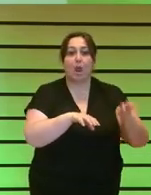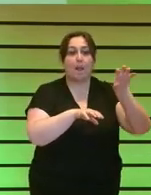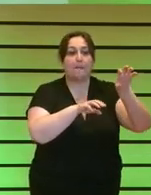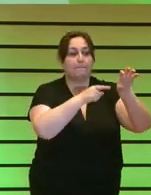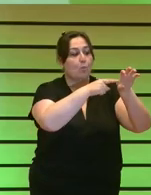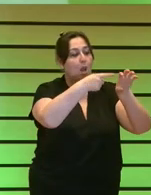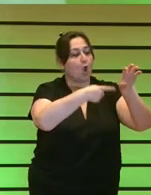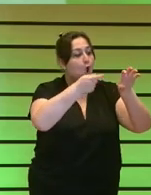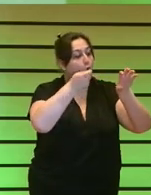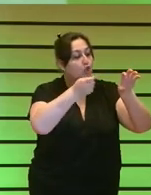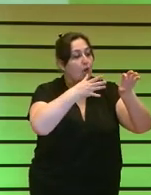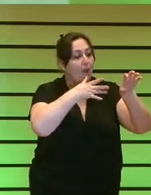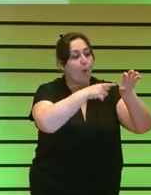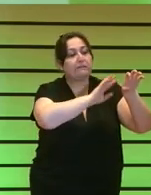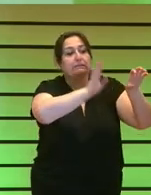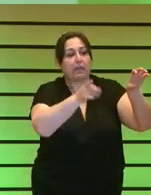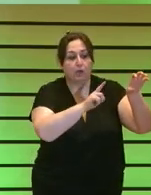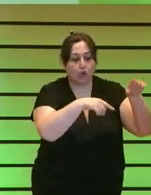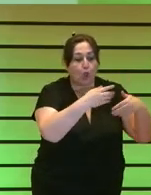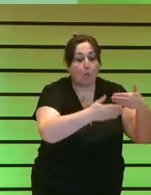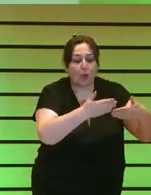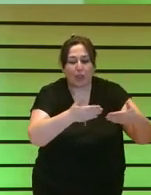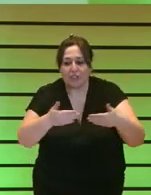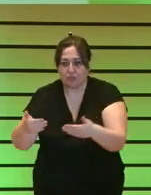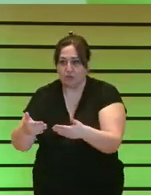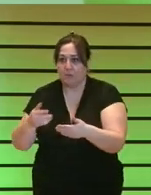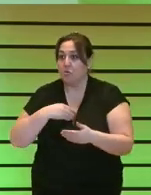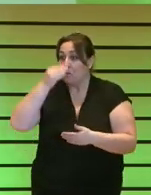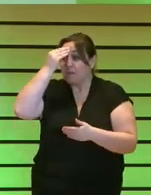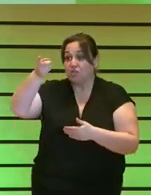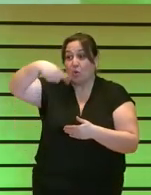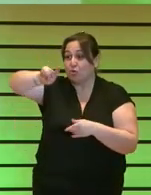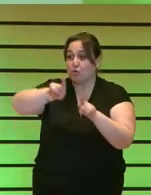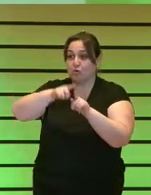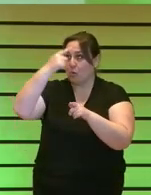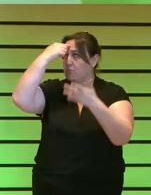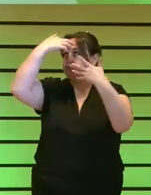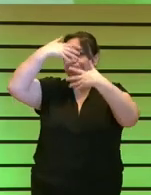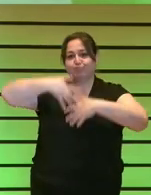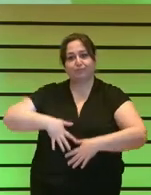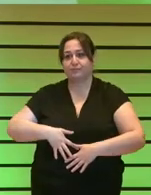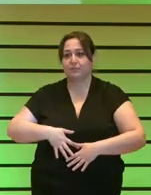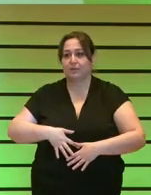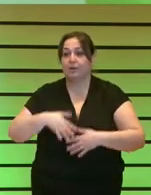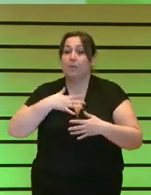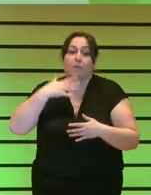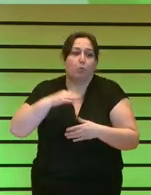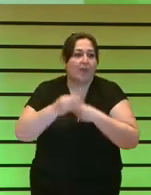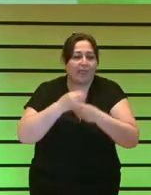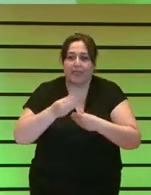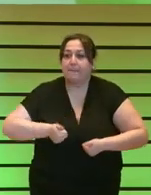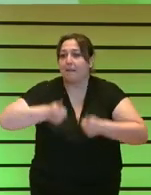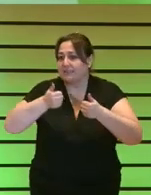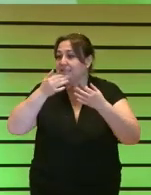obliga a replantear el proceso no pero yo creo que solo tenéis absolutamente interiorizado y siempre es importante hacer más pero allí